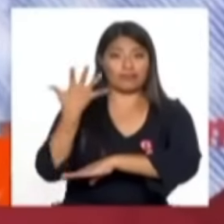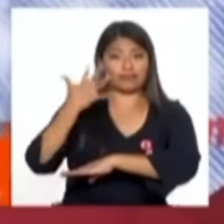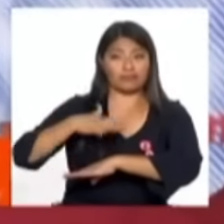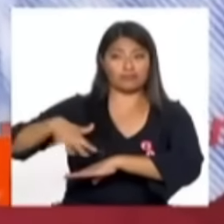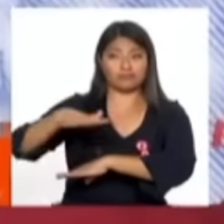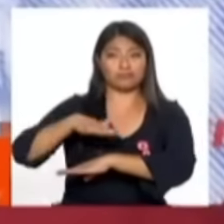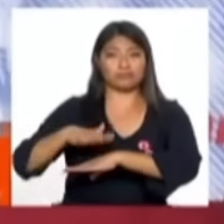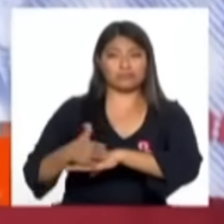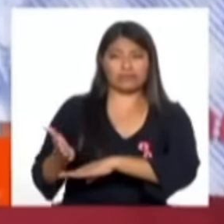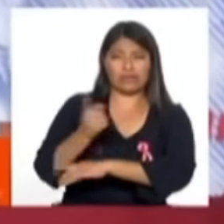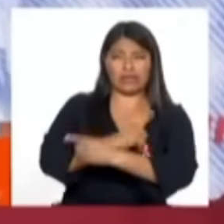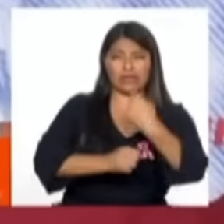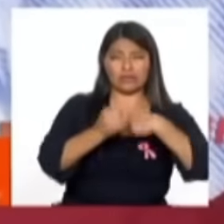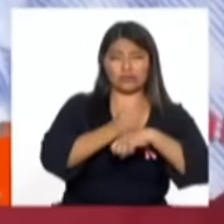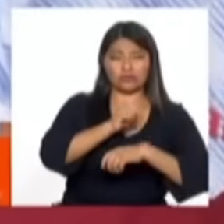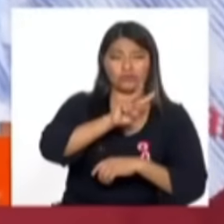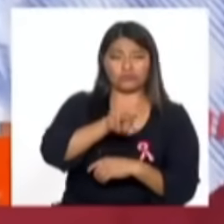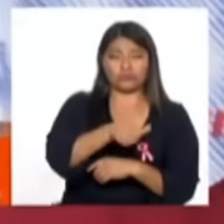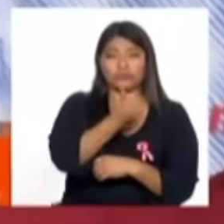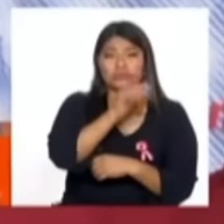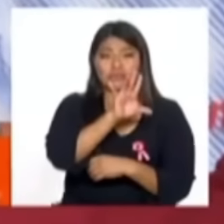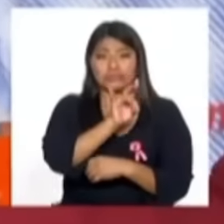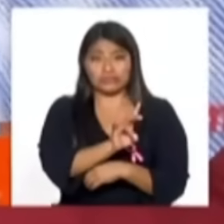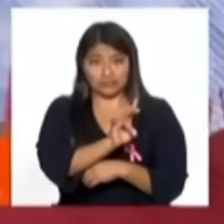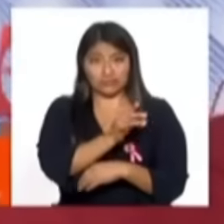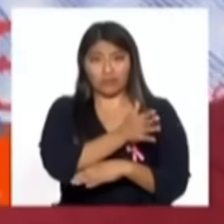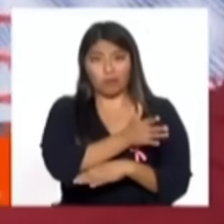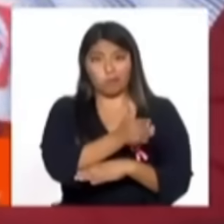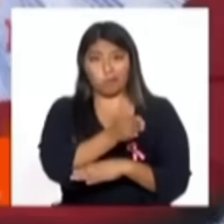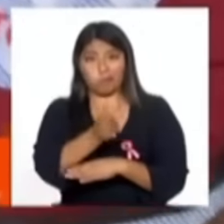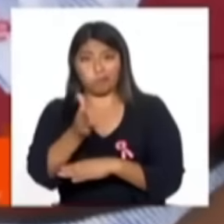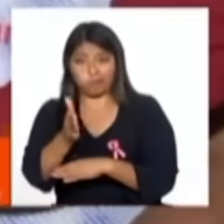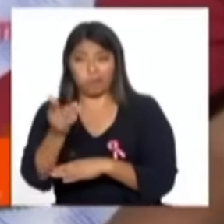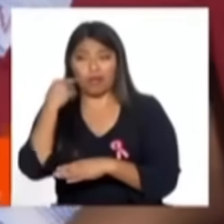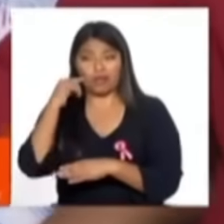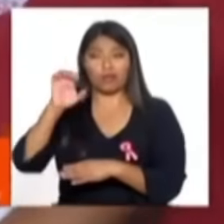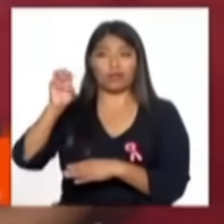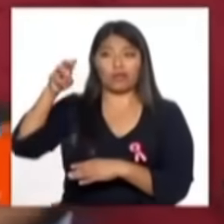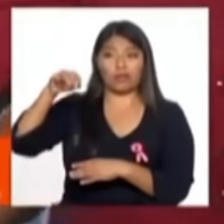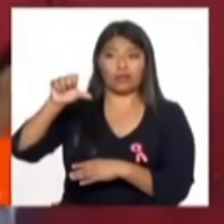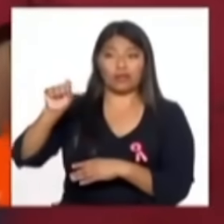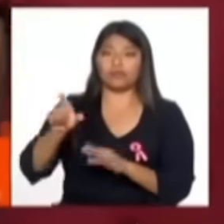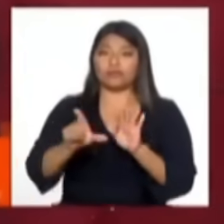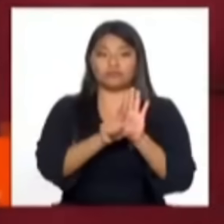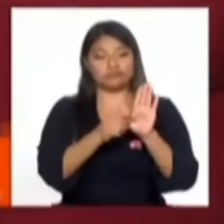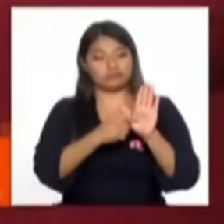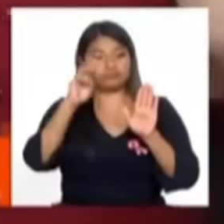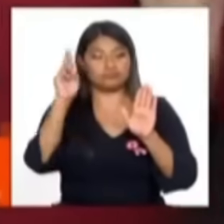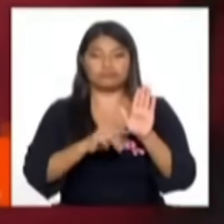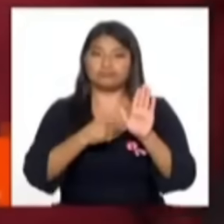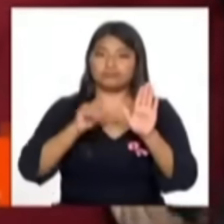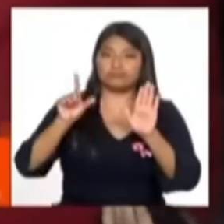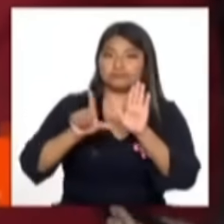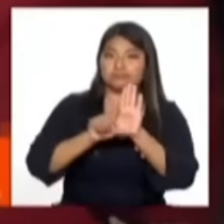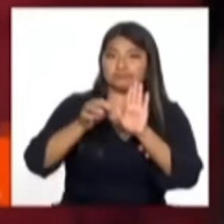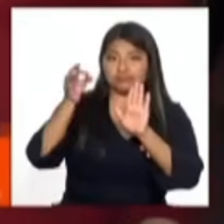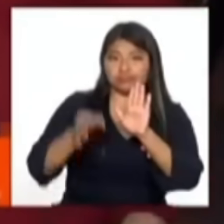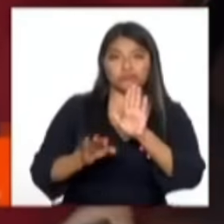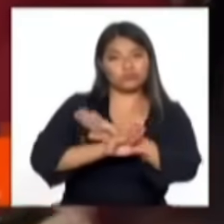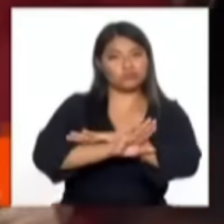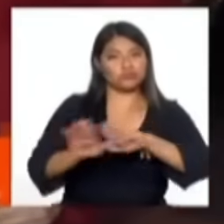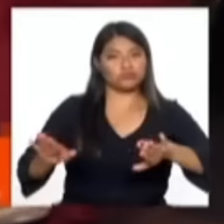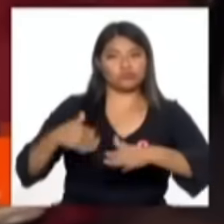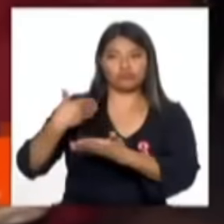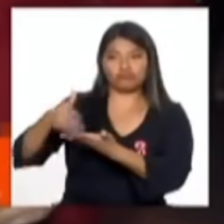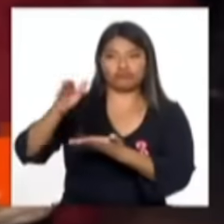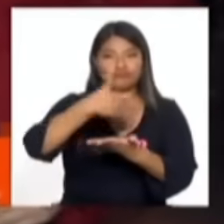dictamina en el año 2017 que los cobros que realiza EMSA es ilegal. Por eso es que nosotros estamos pidiendo que se elimine todo tipo